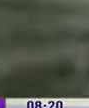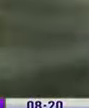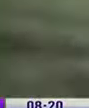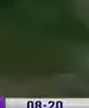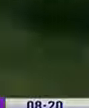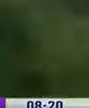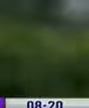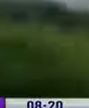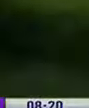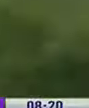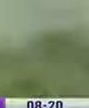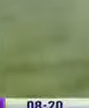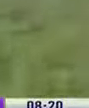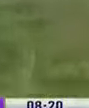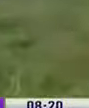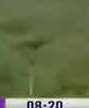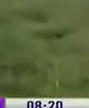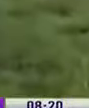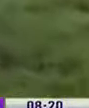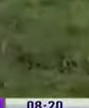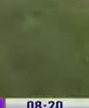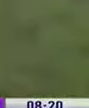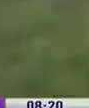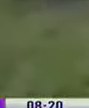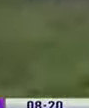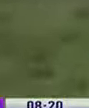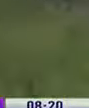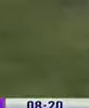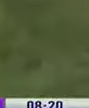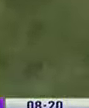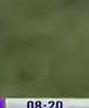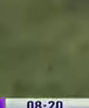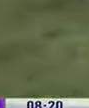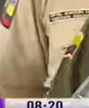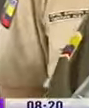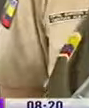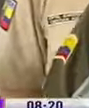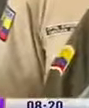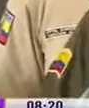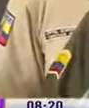ya llega en un minuto más el primer noticiero de la comunidad. Una verdadera pausa. Ya venimos.